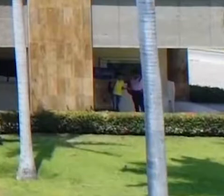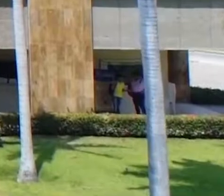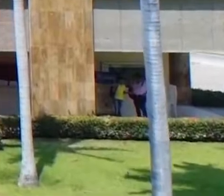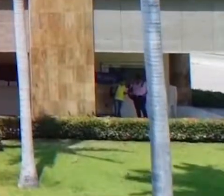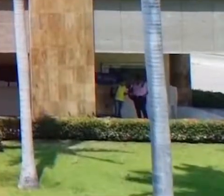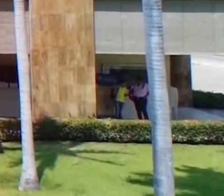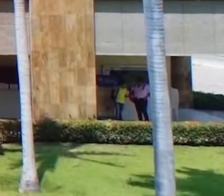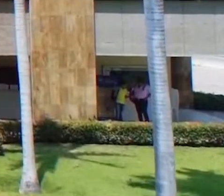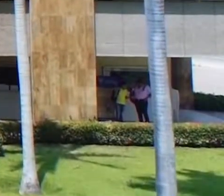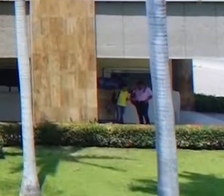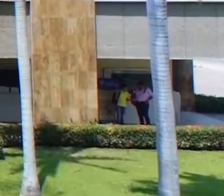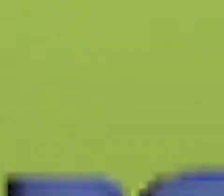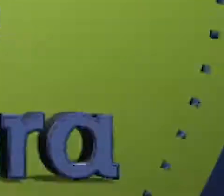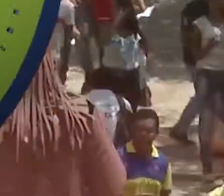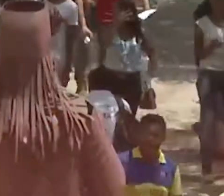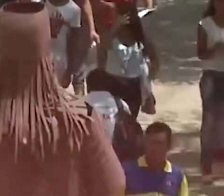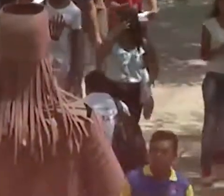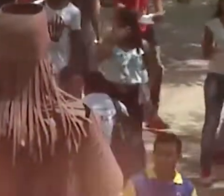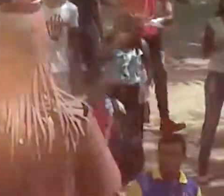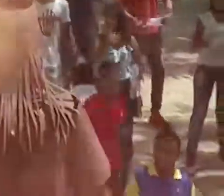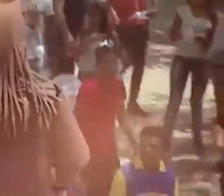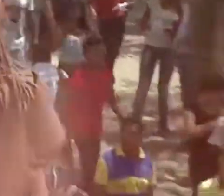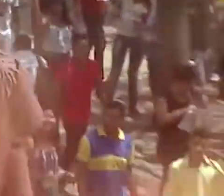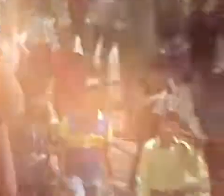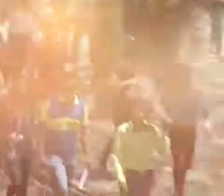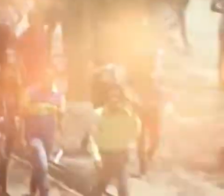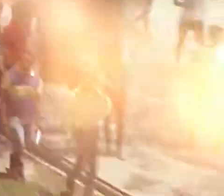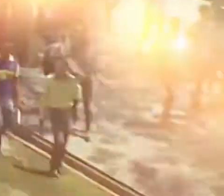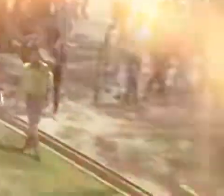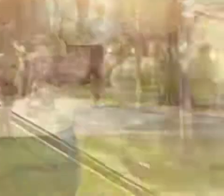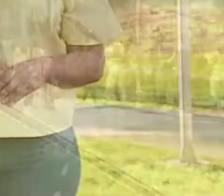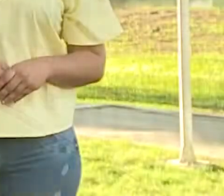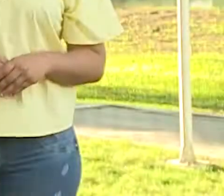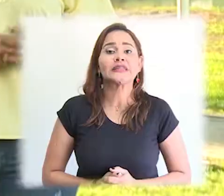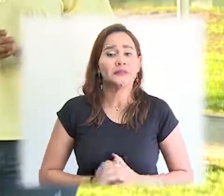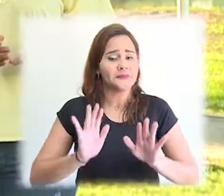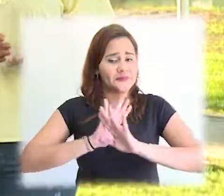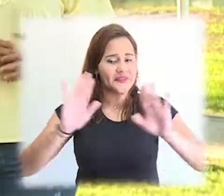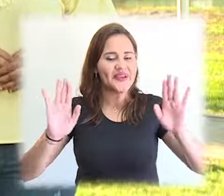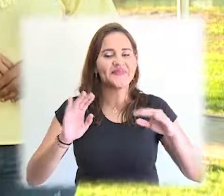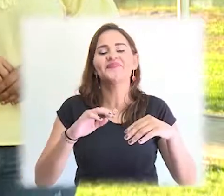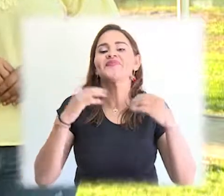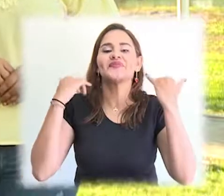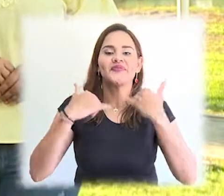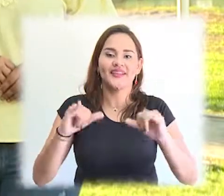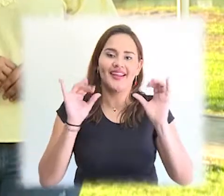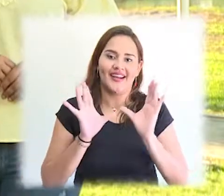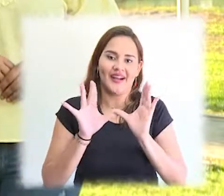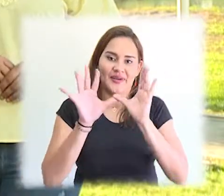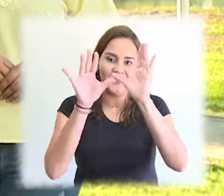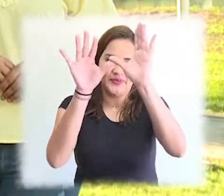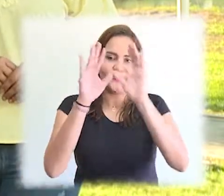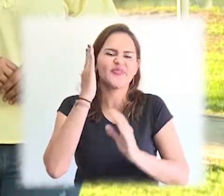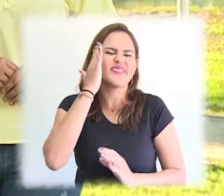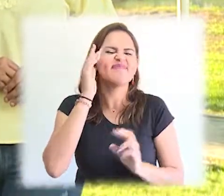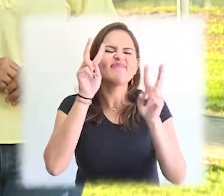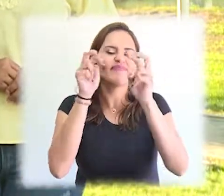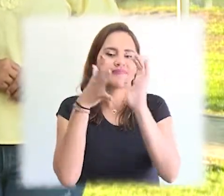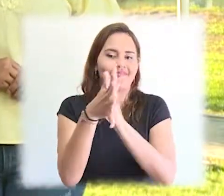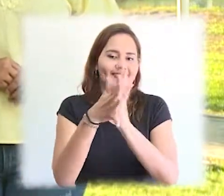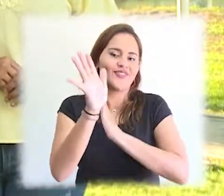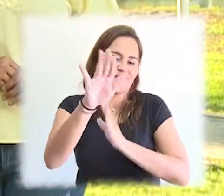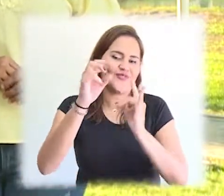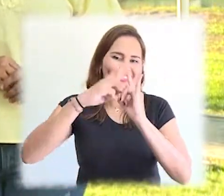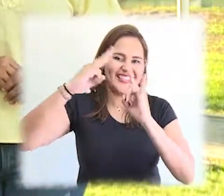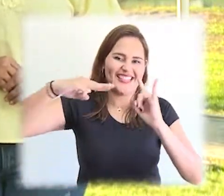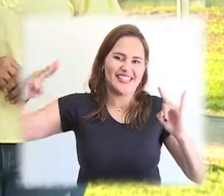Universidad del Magdalena Más incluyente e innovadora Hemos llegado al final del Campus TV Programa Institucional